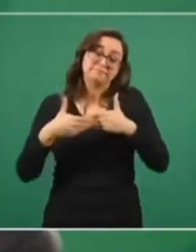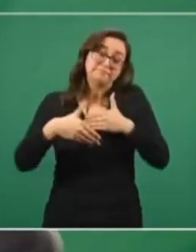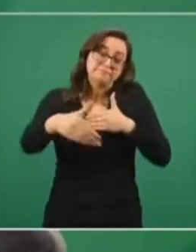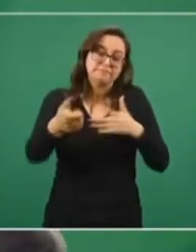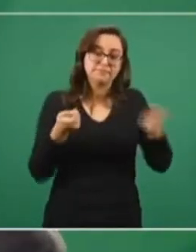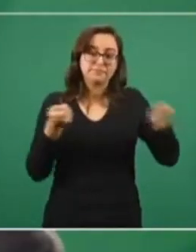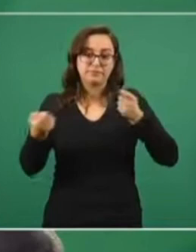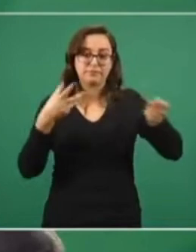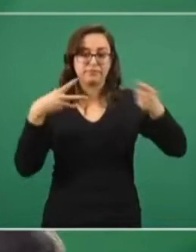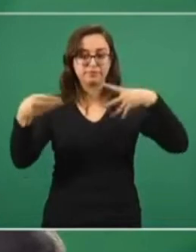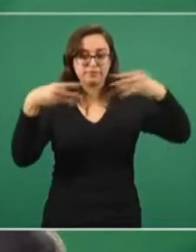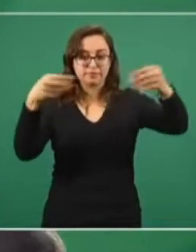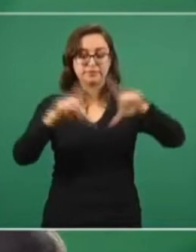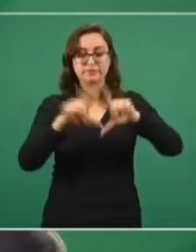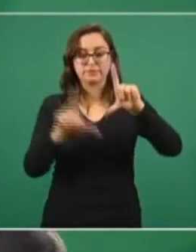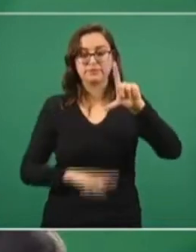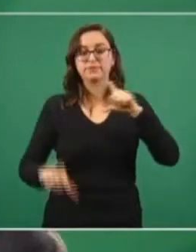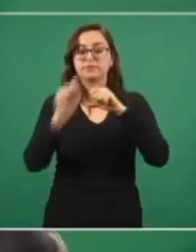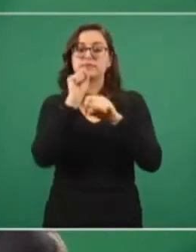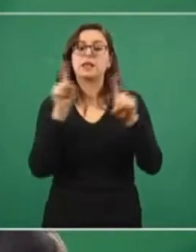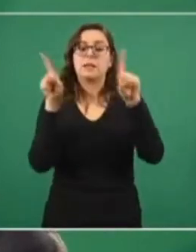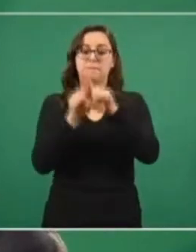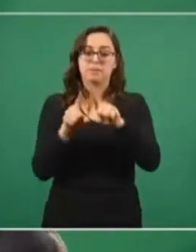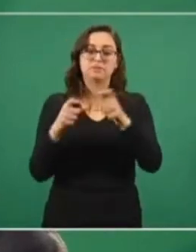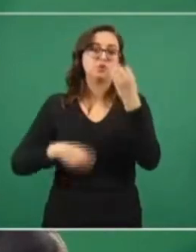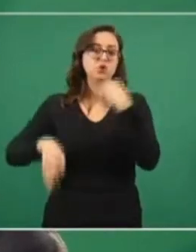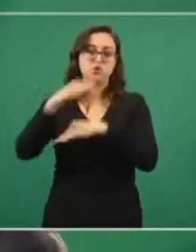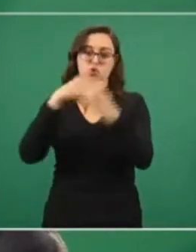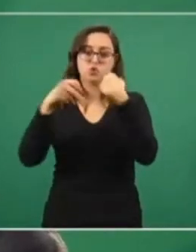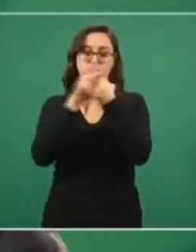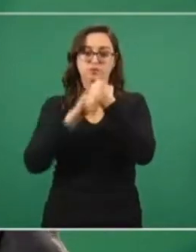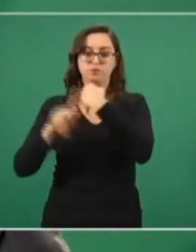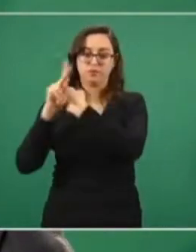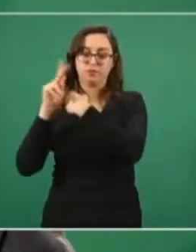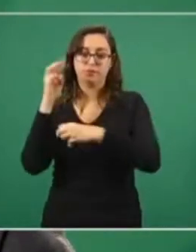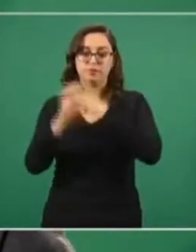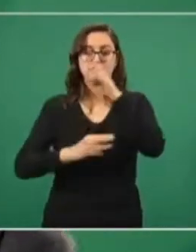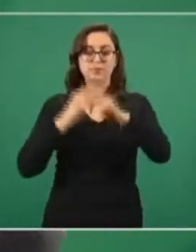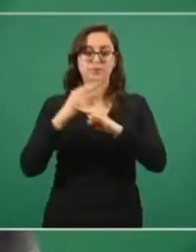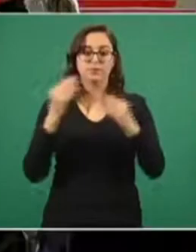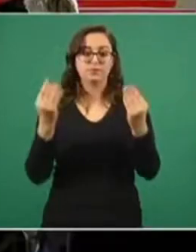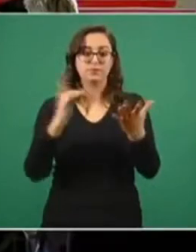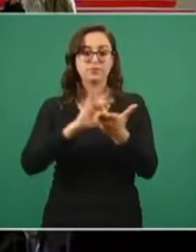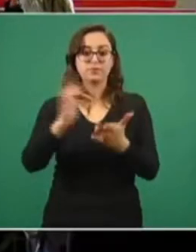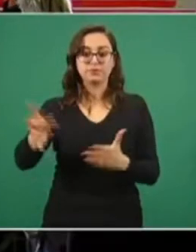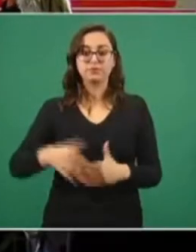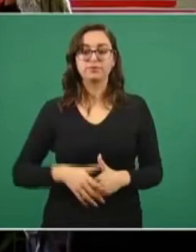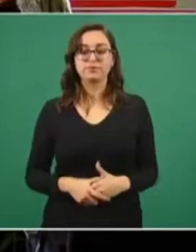para México y ojalá que para la mayoría, si no es que todos los países del mundo. Muchas gracias.